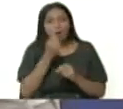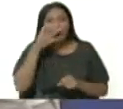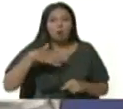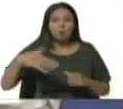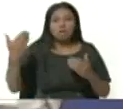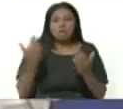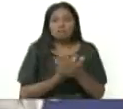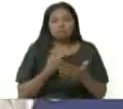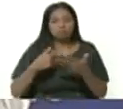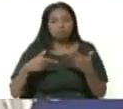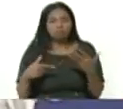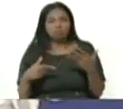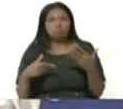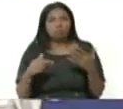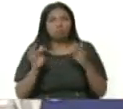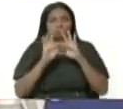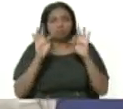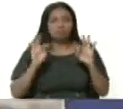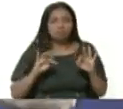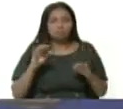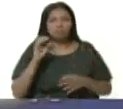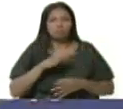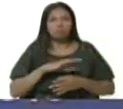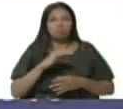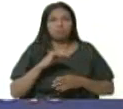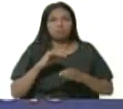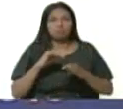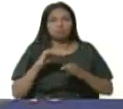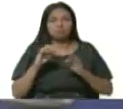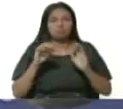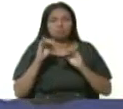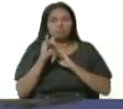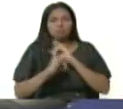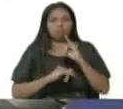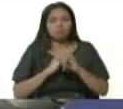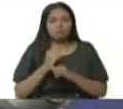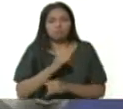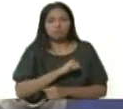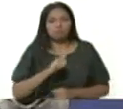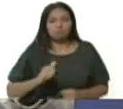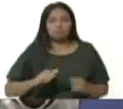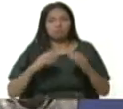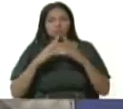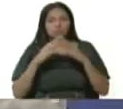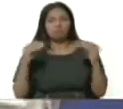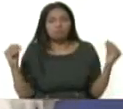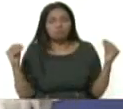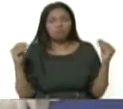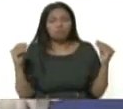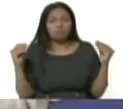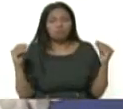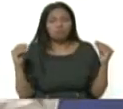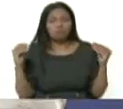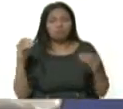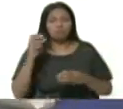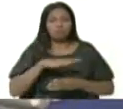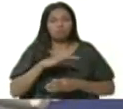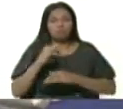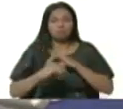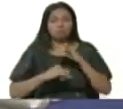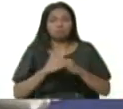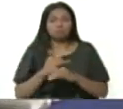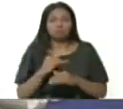pueblos. El modelo del Fondo Monetario Internacional, que privatiza todo. El modelo del Fondo Internacional,